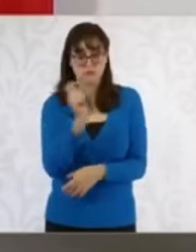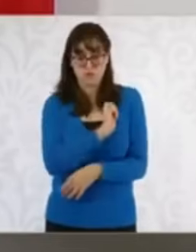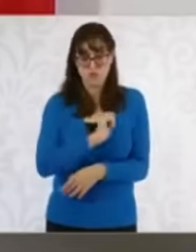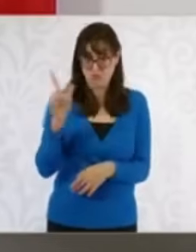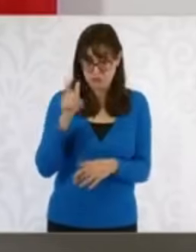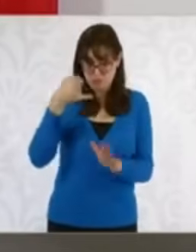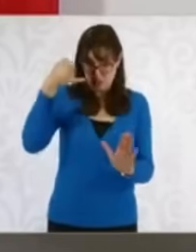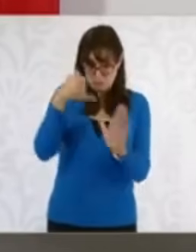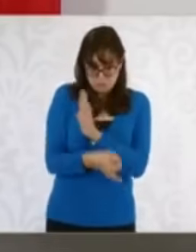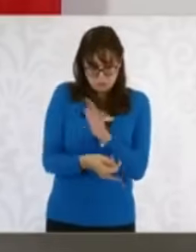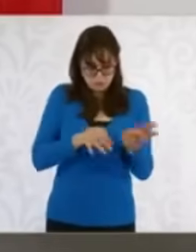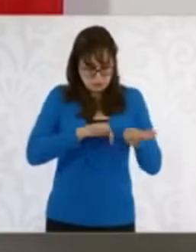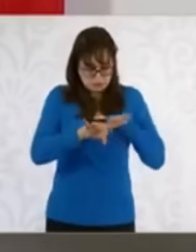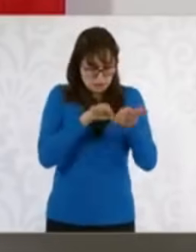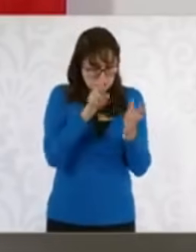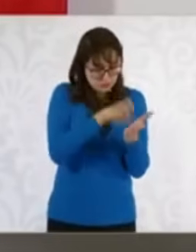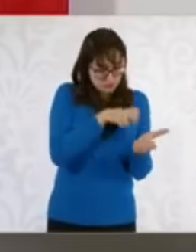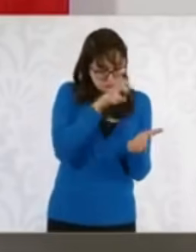mucho detalle.